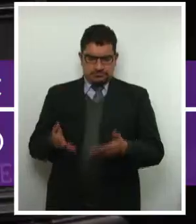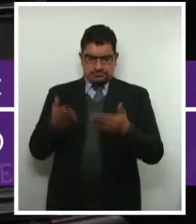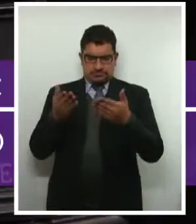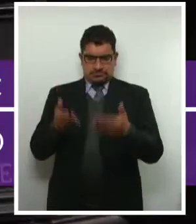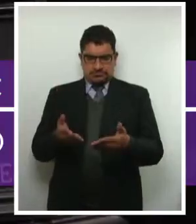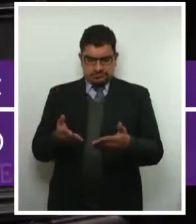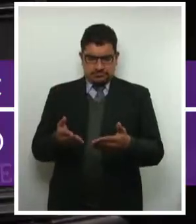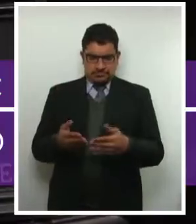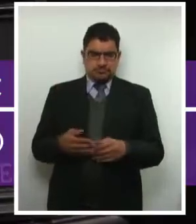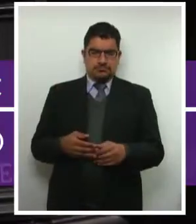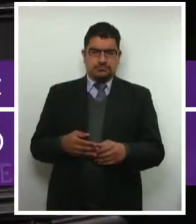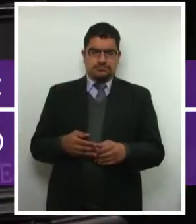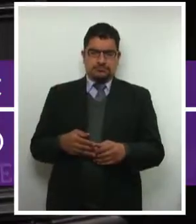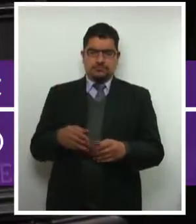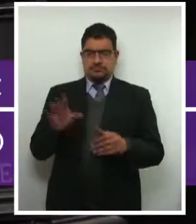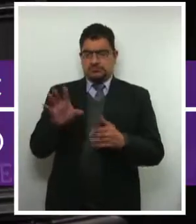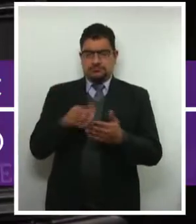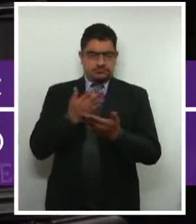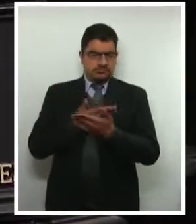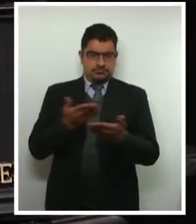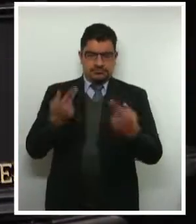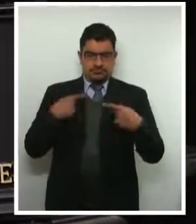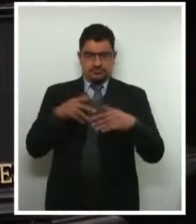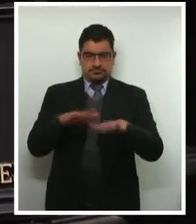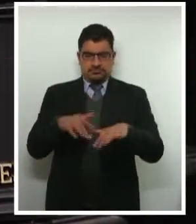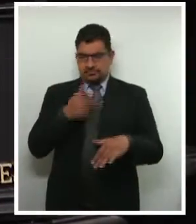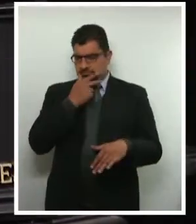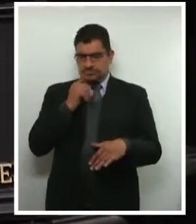realizando este Congreso Constituyente.